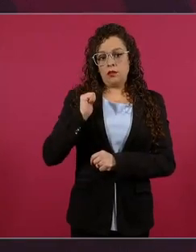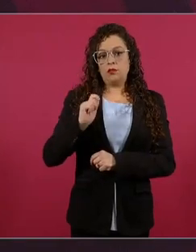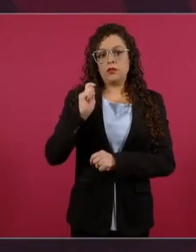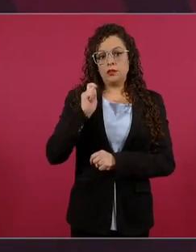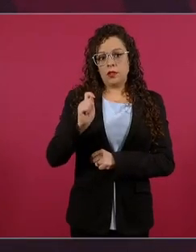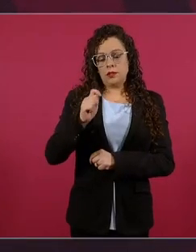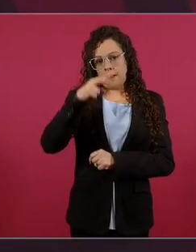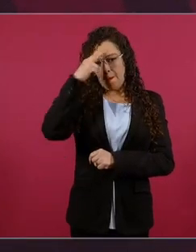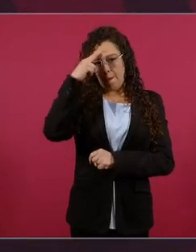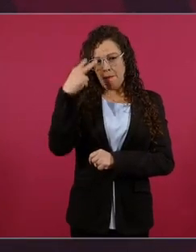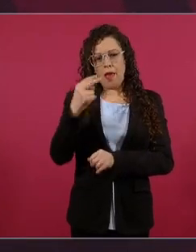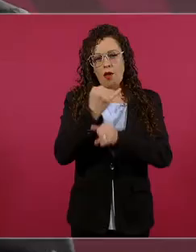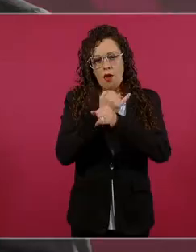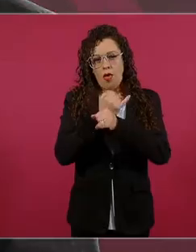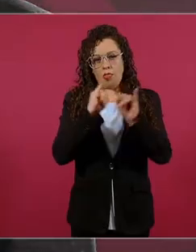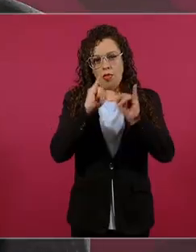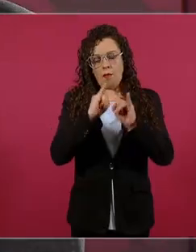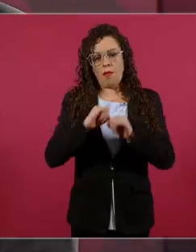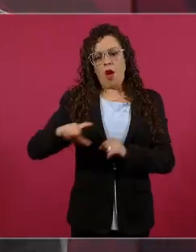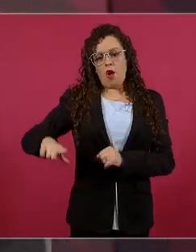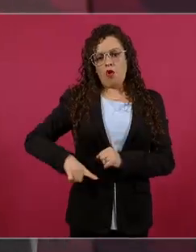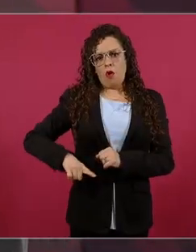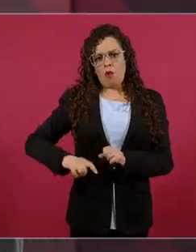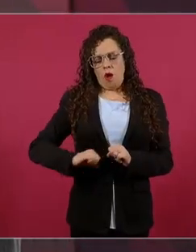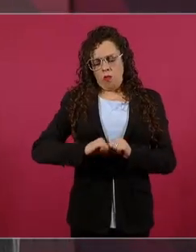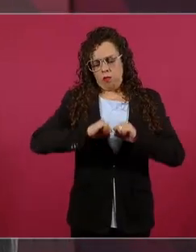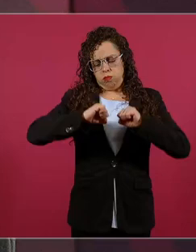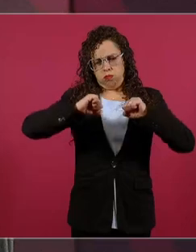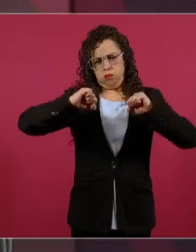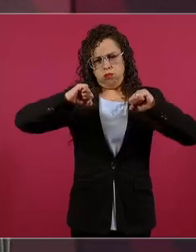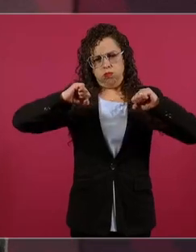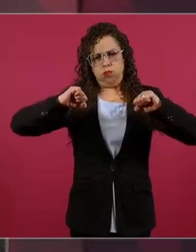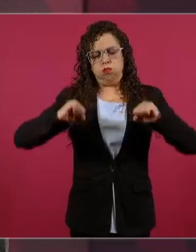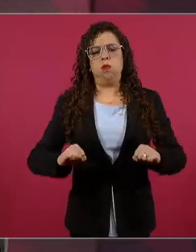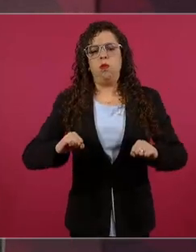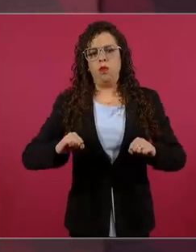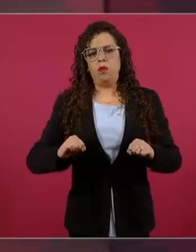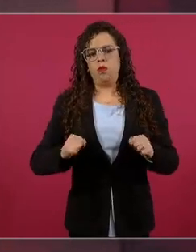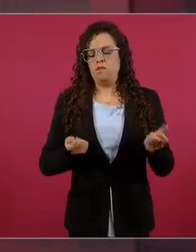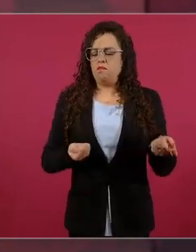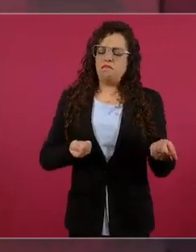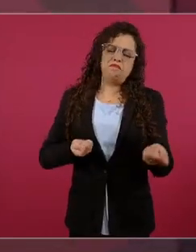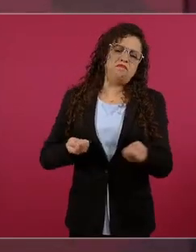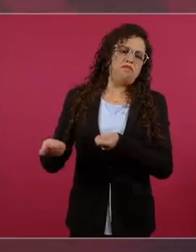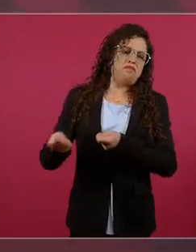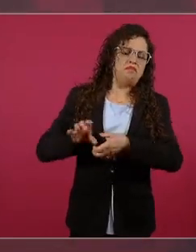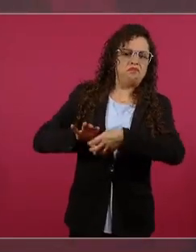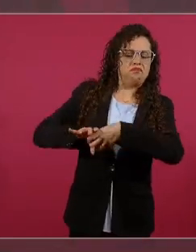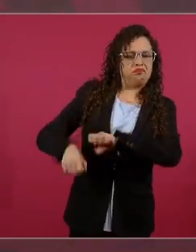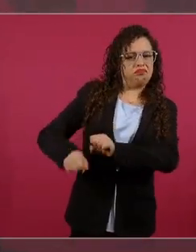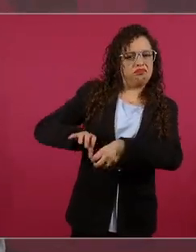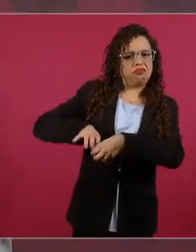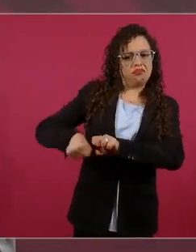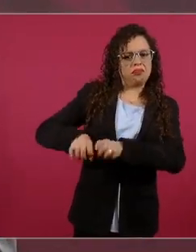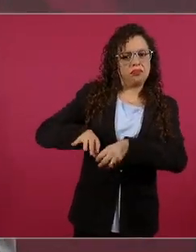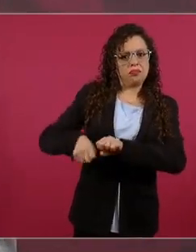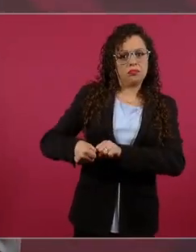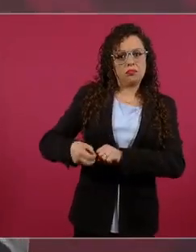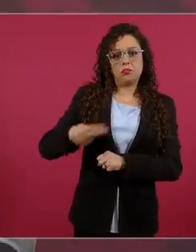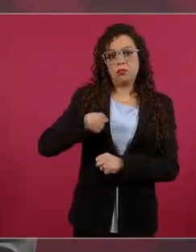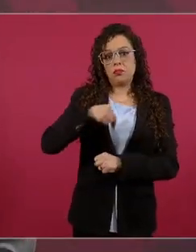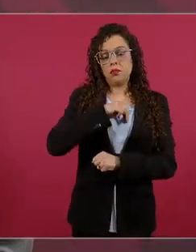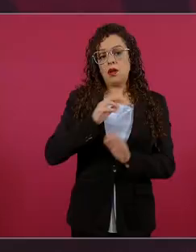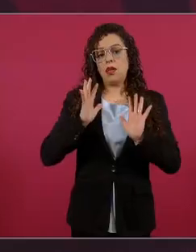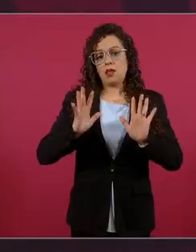autoritarios. Nosotros hicimos eso, le fuimos a pedir perdón a los yaquis, a